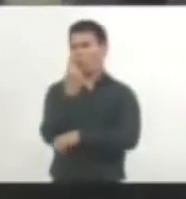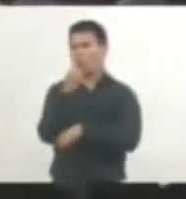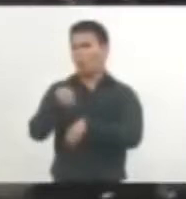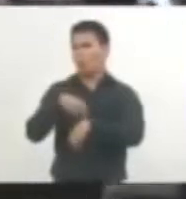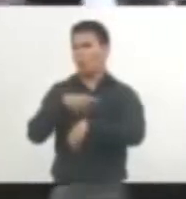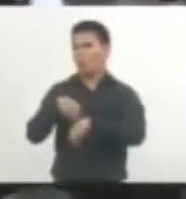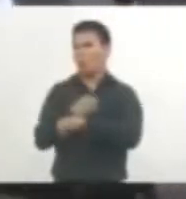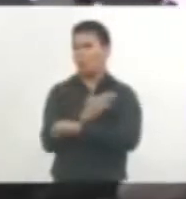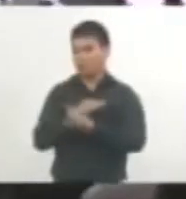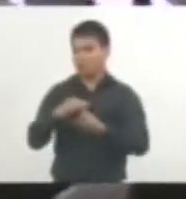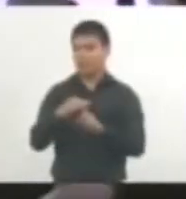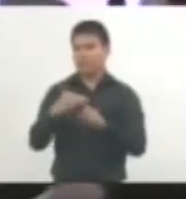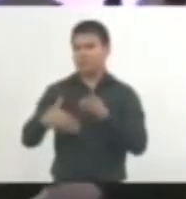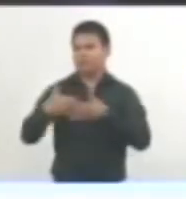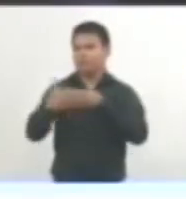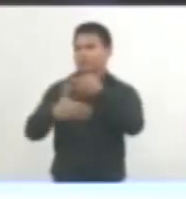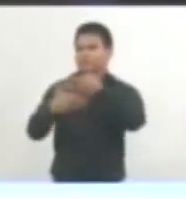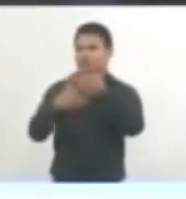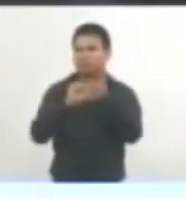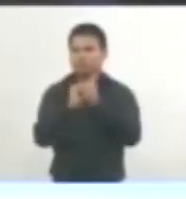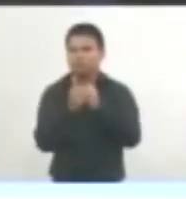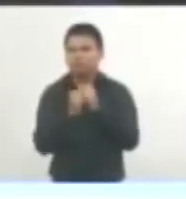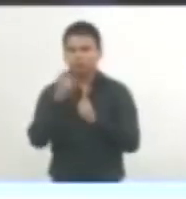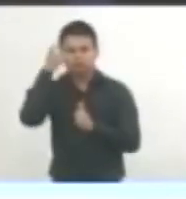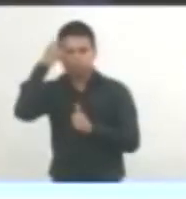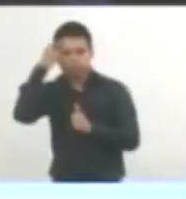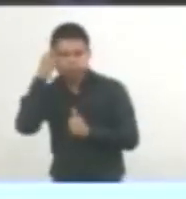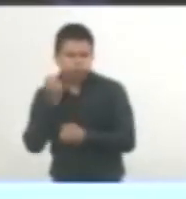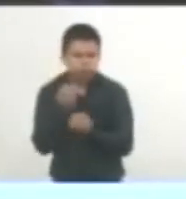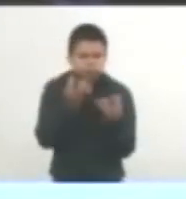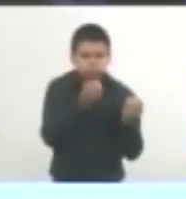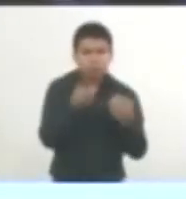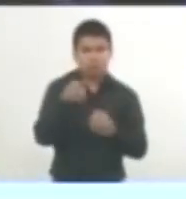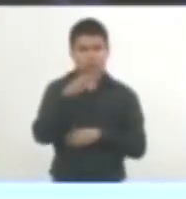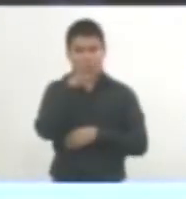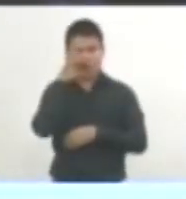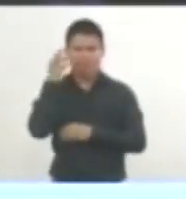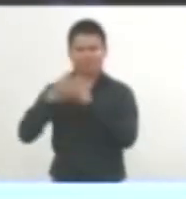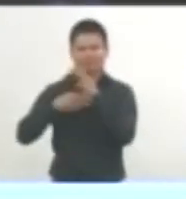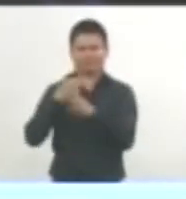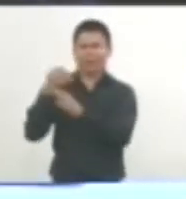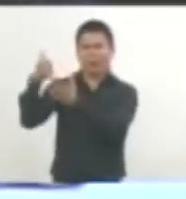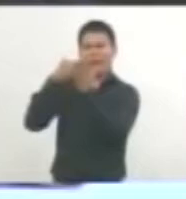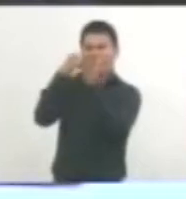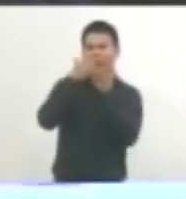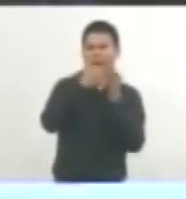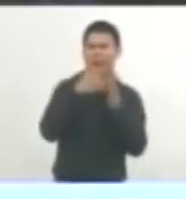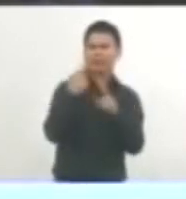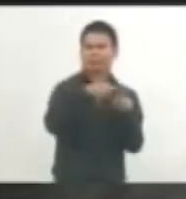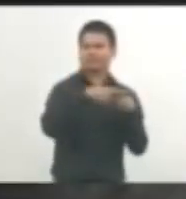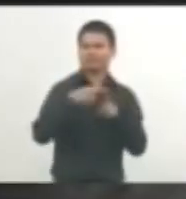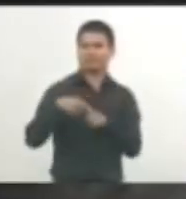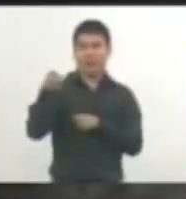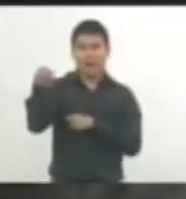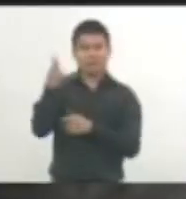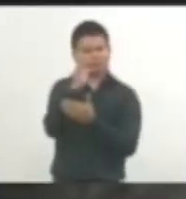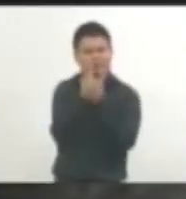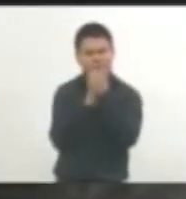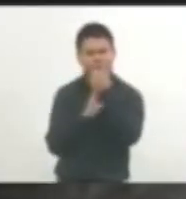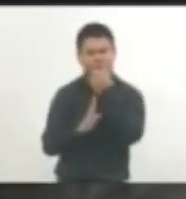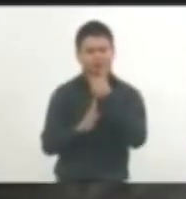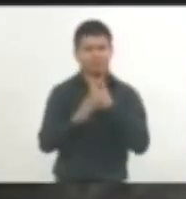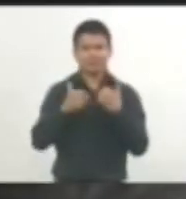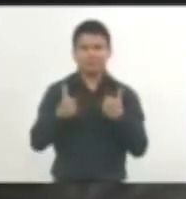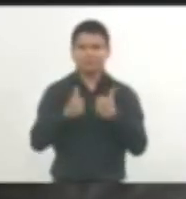su sabiduría tanto en el deporte como en la vida. Un hombre que lo ha ganado todo en el fútbol nos mostró toda su humildad, aquella que va más